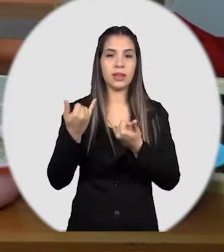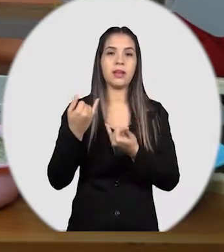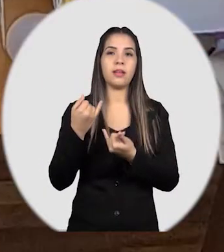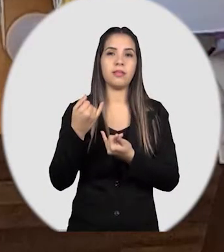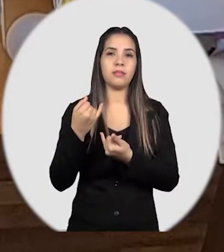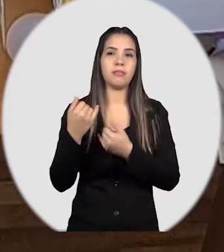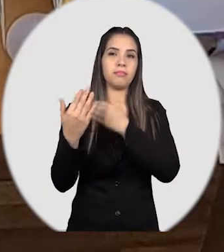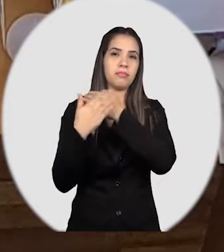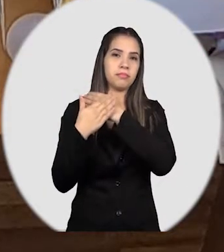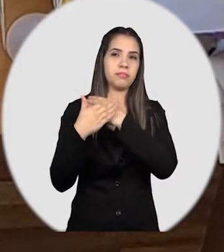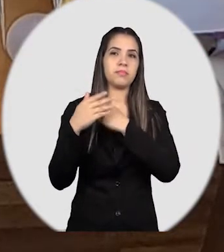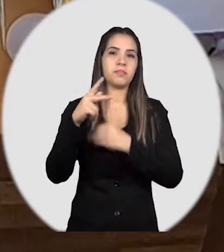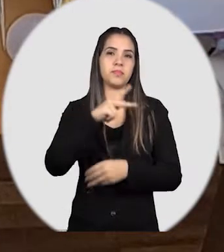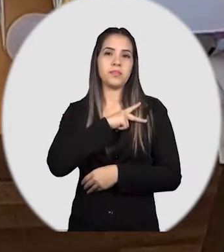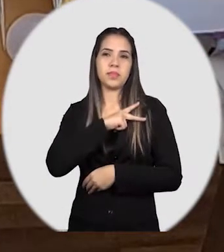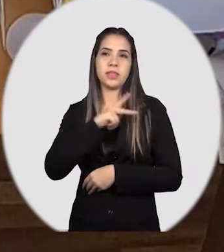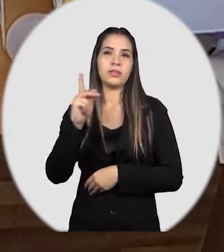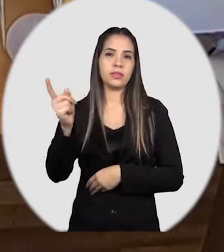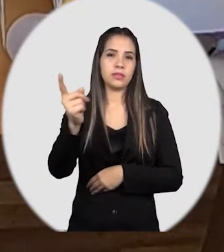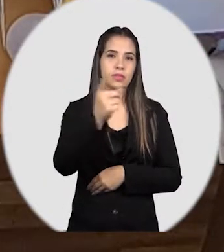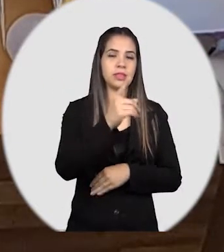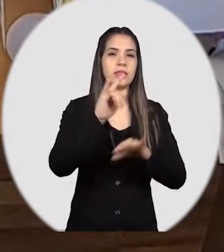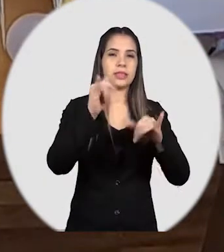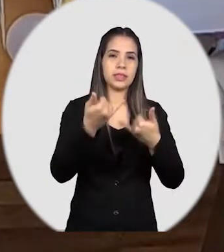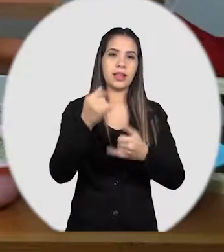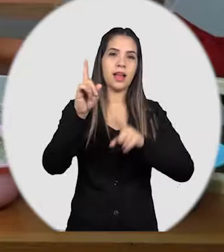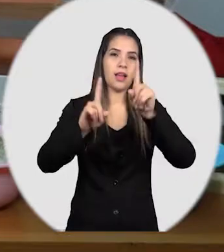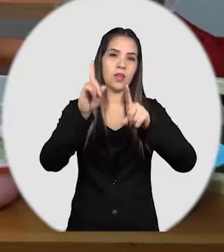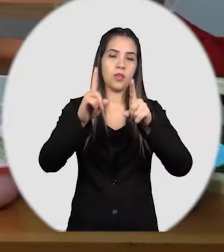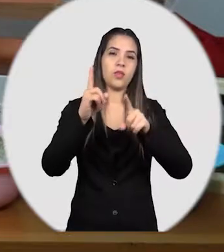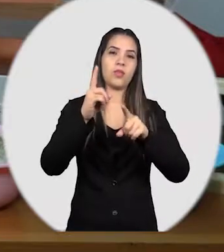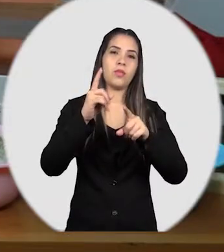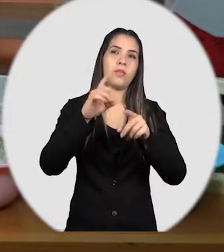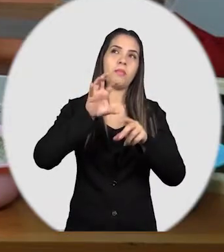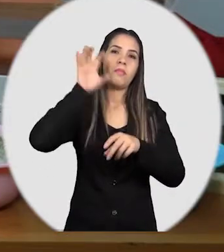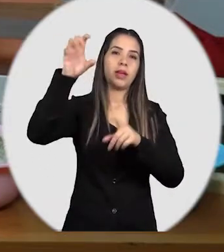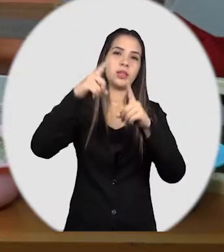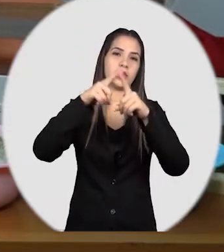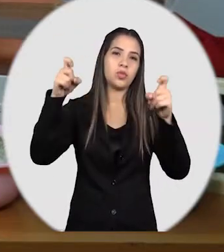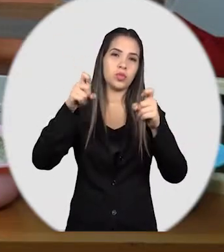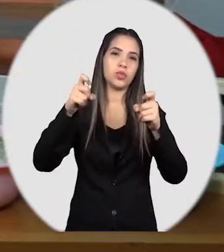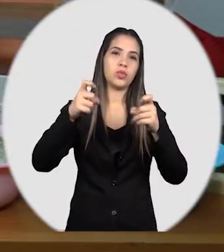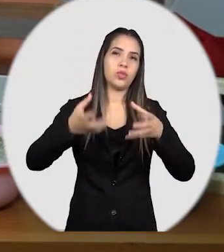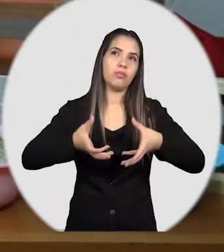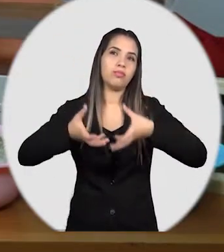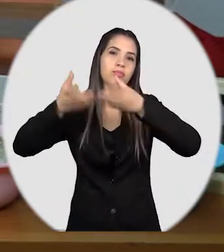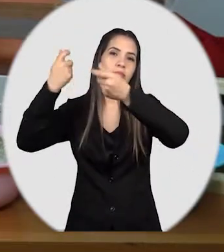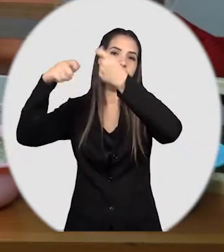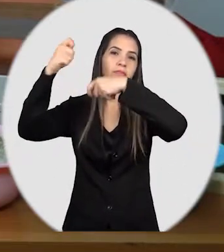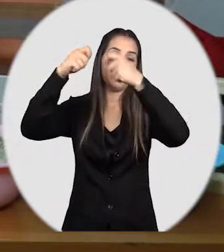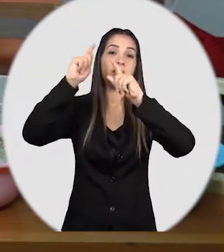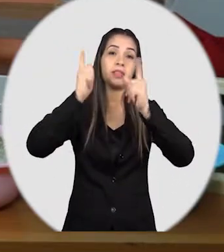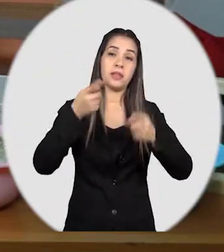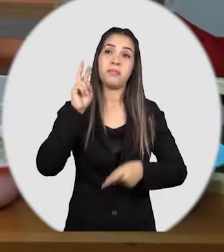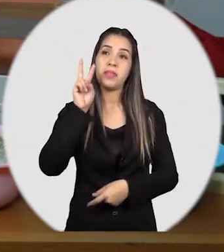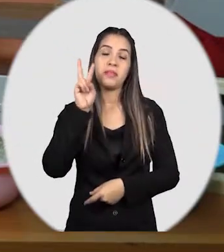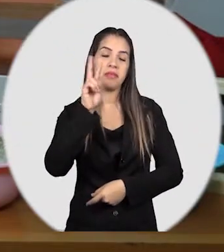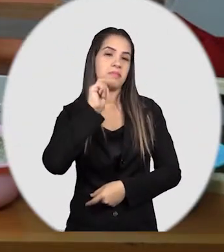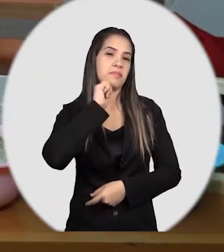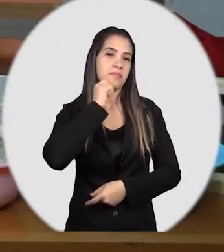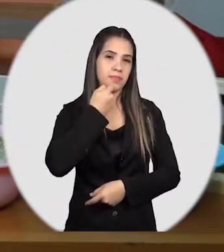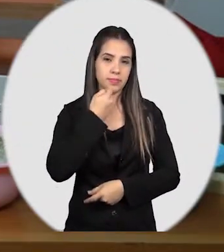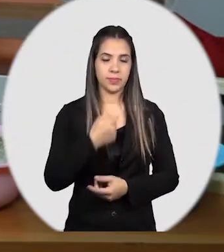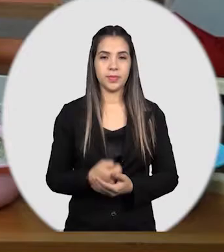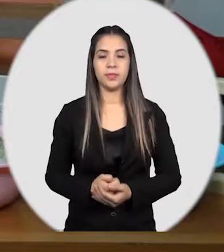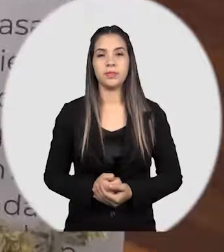estuvieron enviando, llevando nuestros productos también ya al extranjero. Y este año estamos abocados a lo que es el